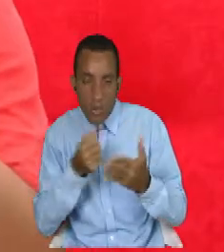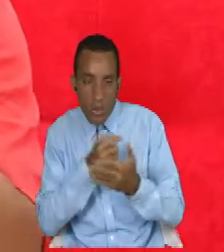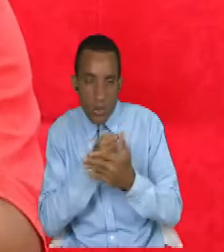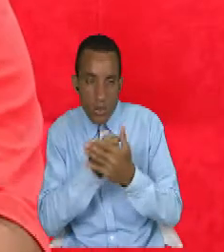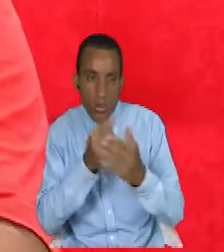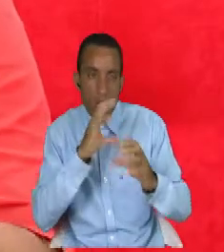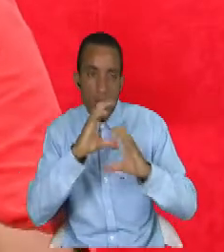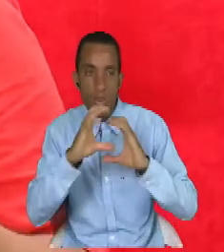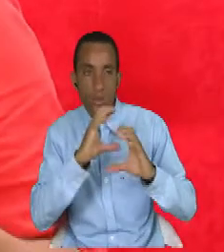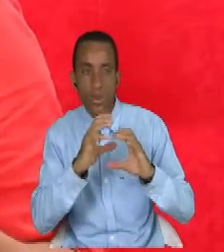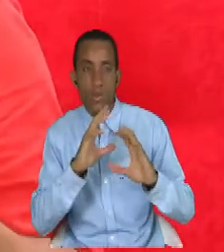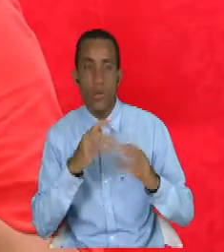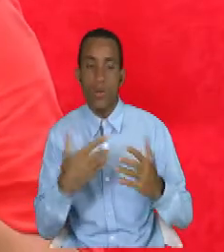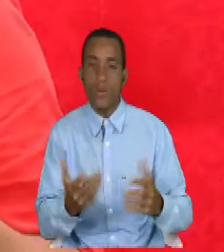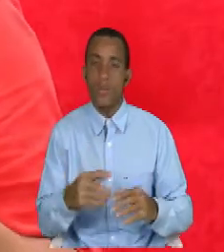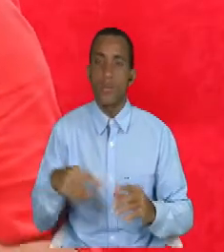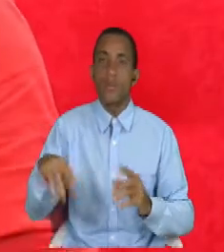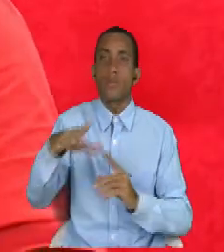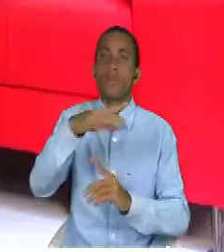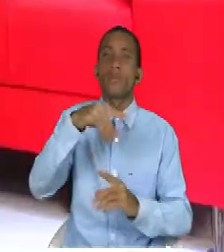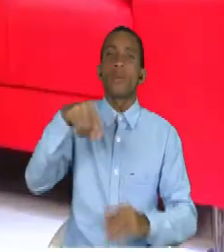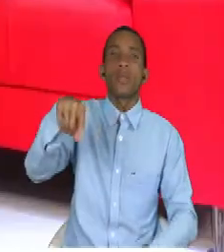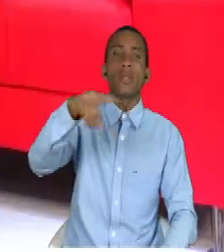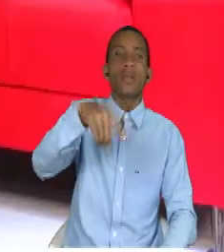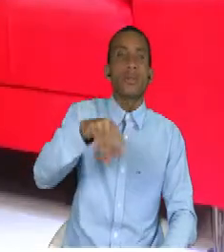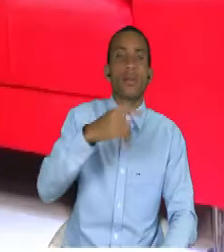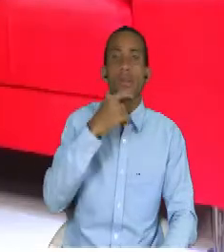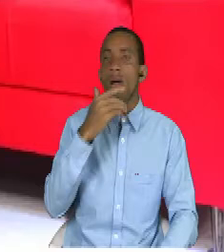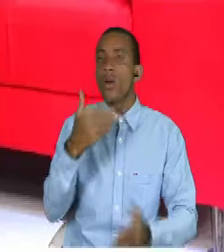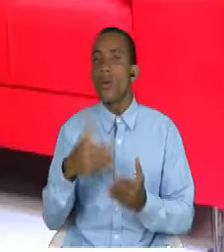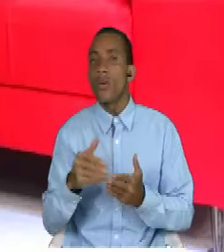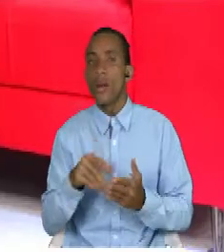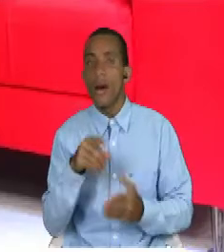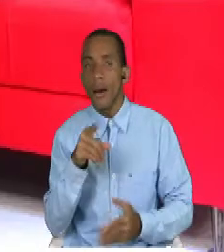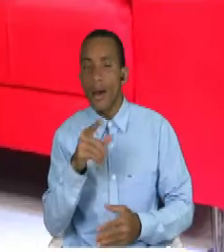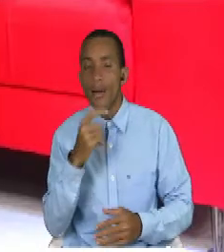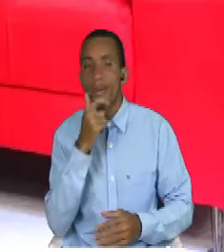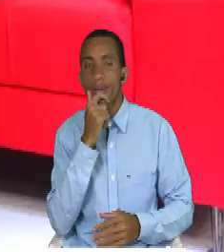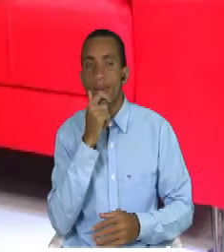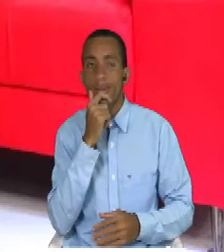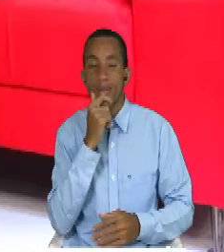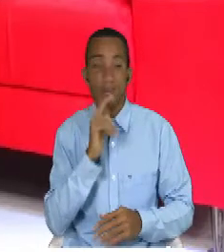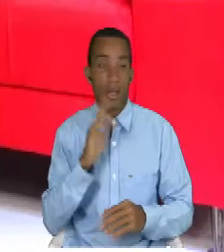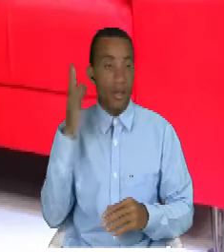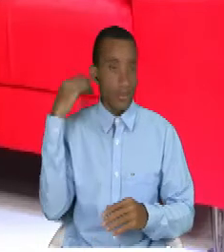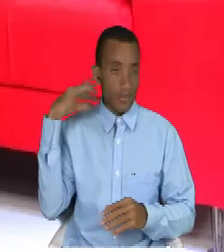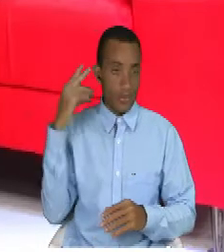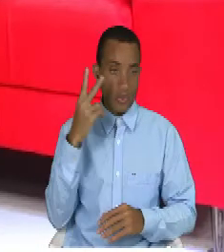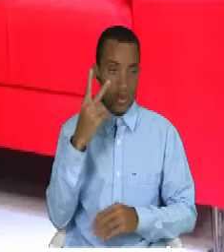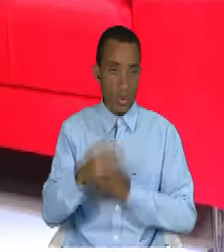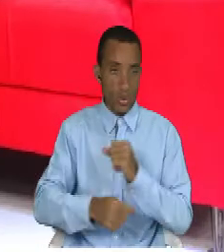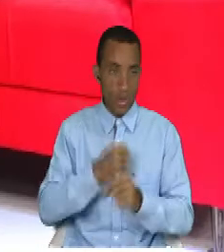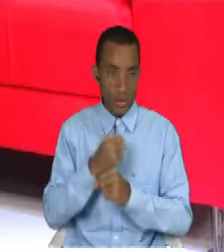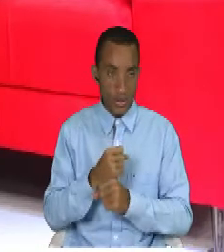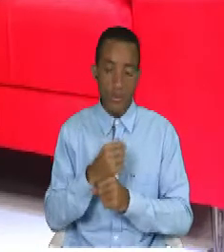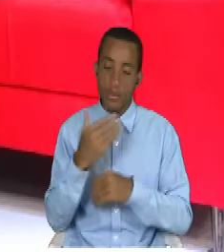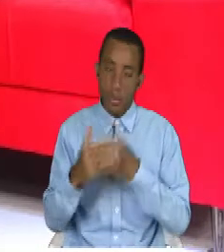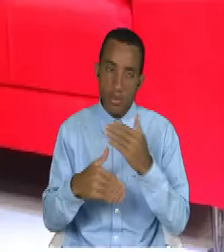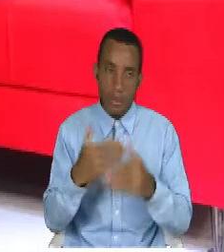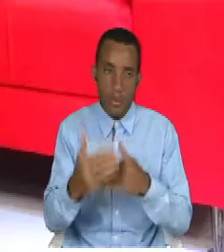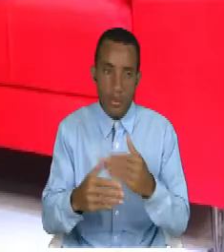con base a las necesidades de mis clientes entonces nosotros creamos este proceso desde hace ya dos años se hace un año hemos estado